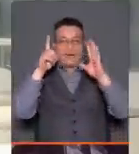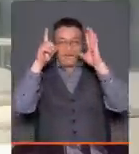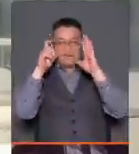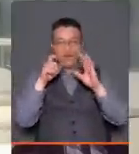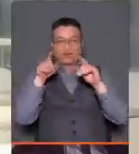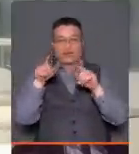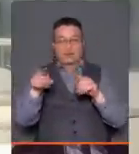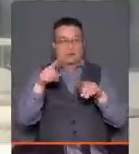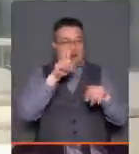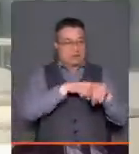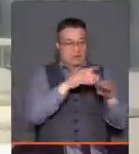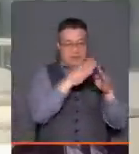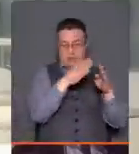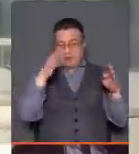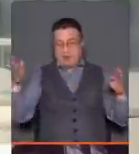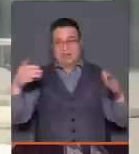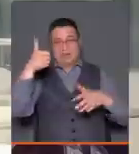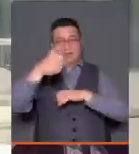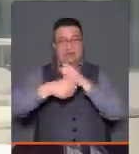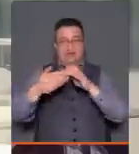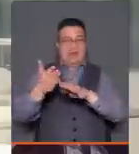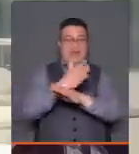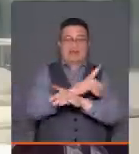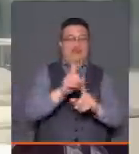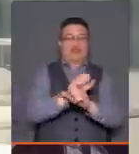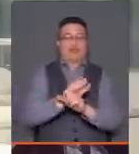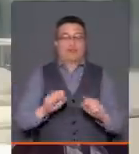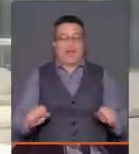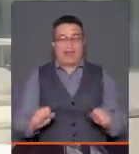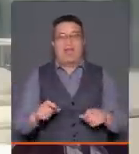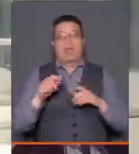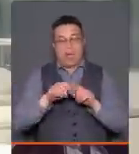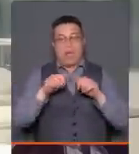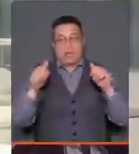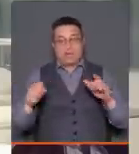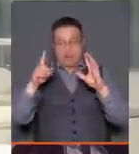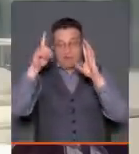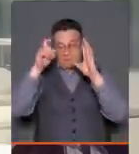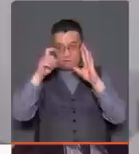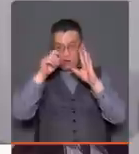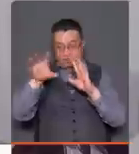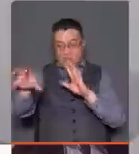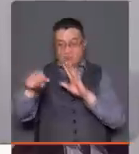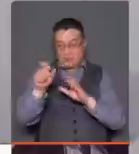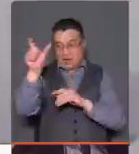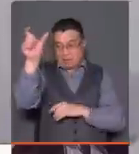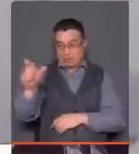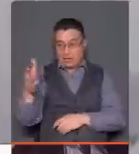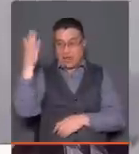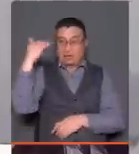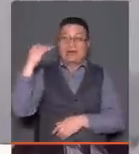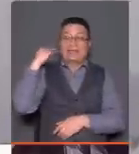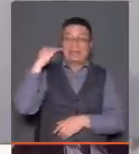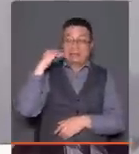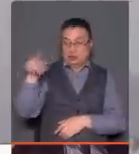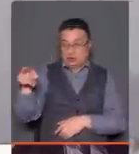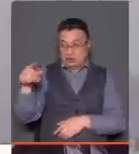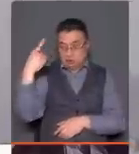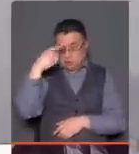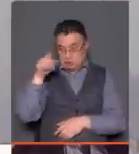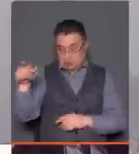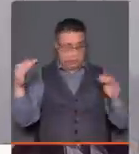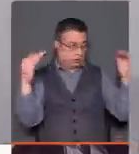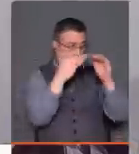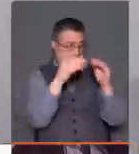ese periodo de diferencia y más aún utilizando una fotografía de esa persona cuando era niño para imputarle supuestamente